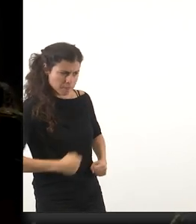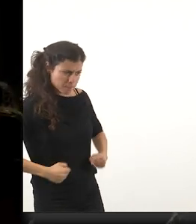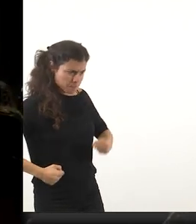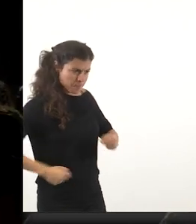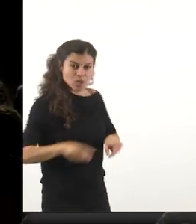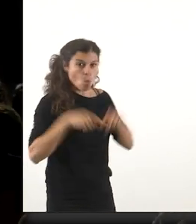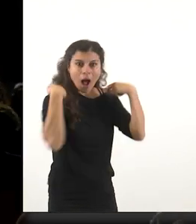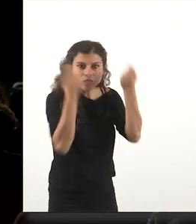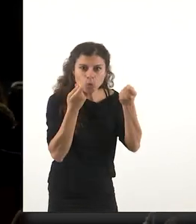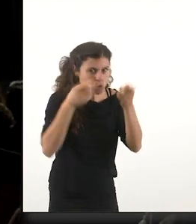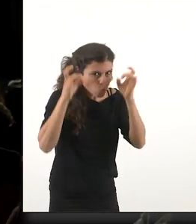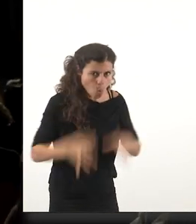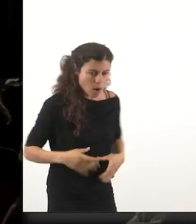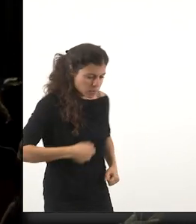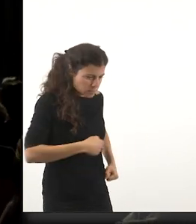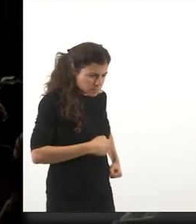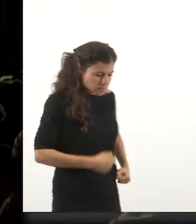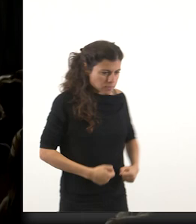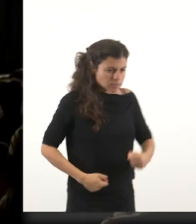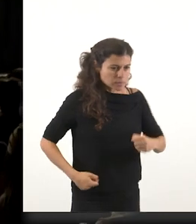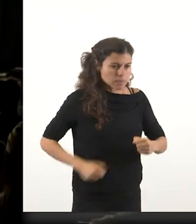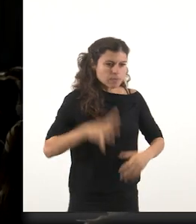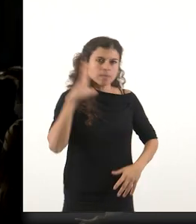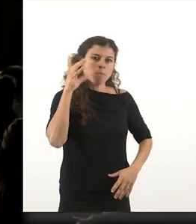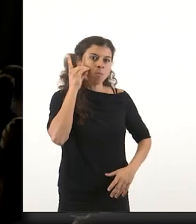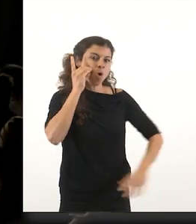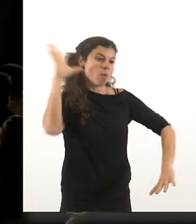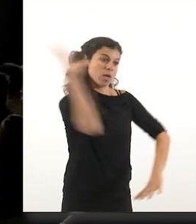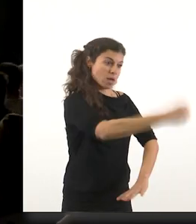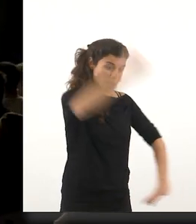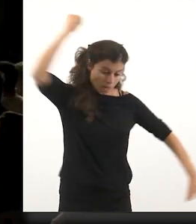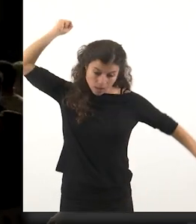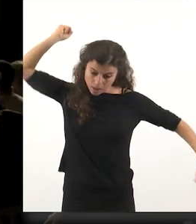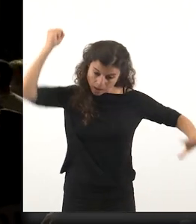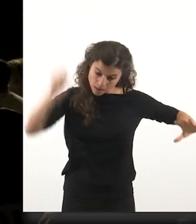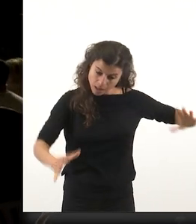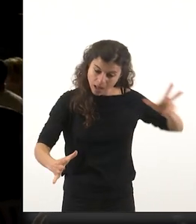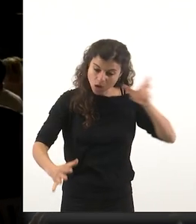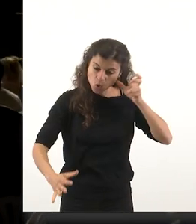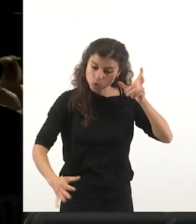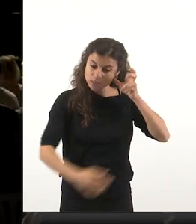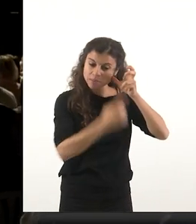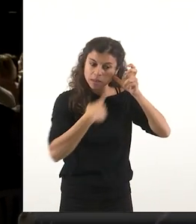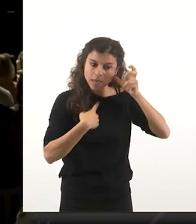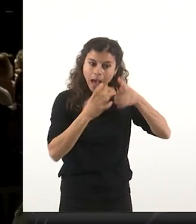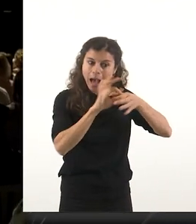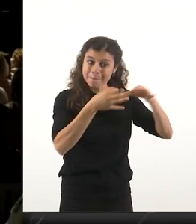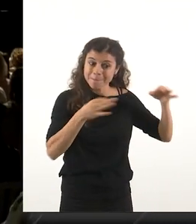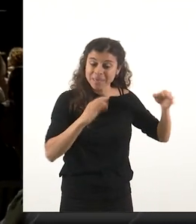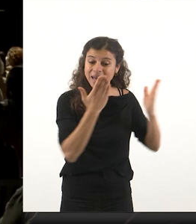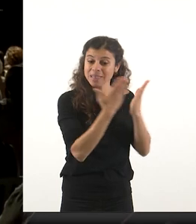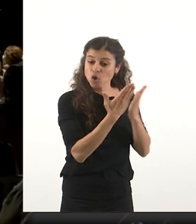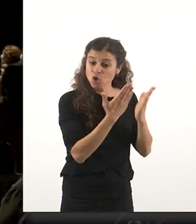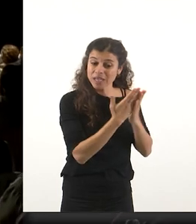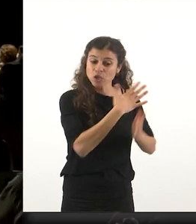Antoñita. Y mientras vi que se iban a cambiar los números de teléfono, se lo agarré. Y mientras se lo reventaba en el suelo, escuché que me decía, son mis amigas del colegio que